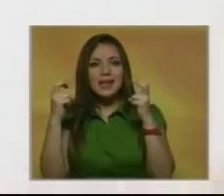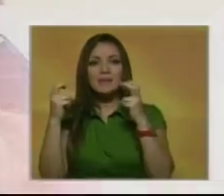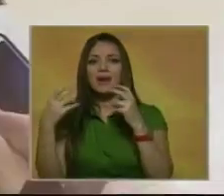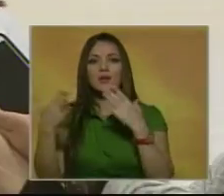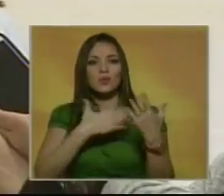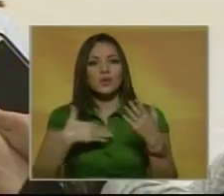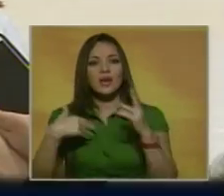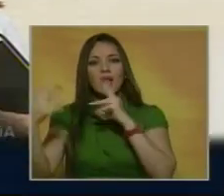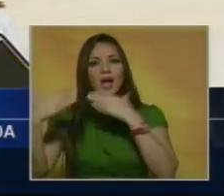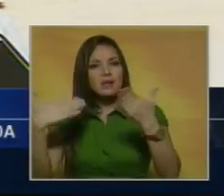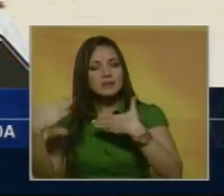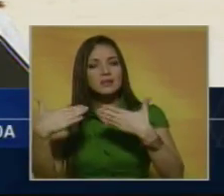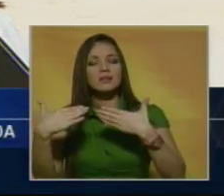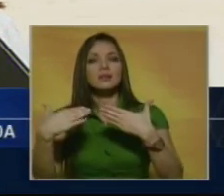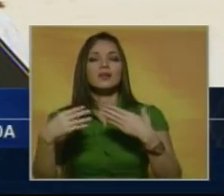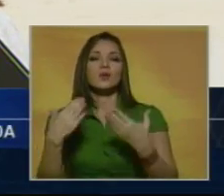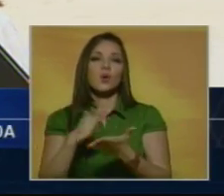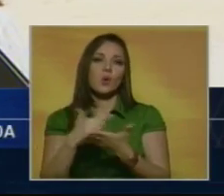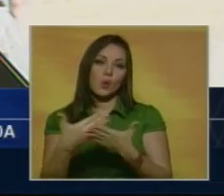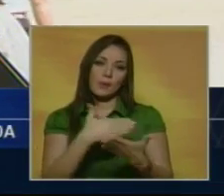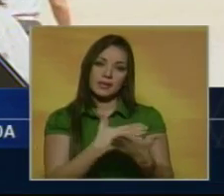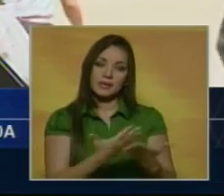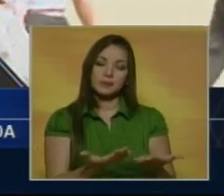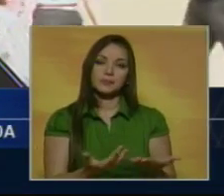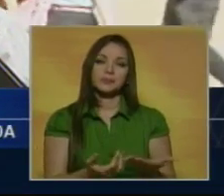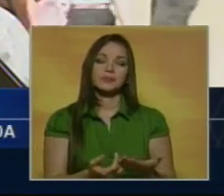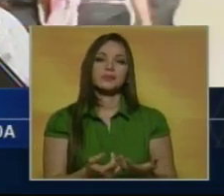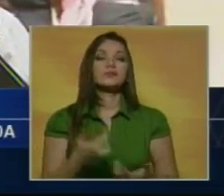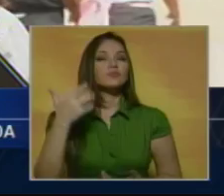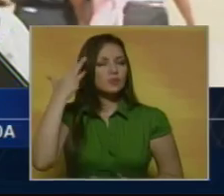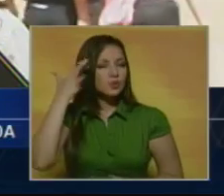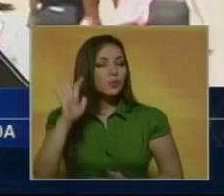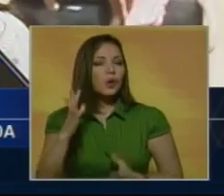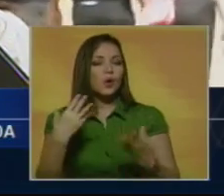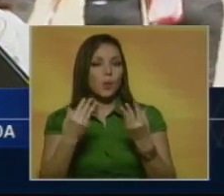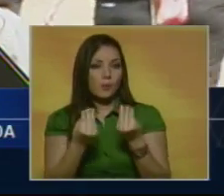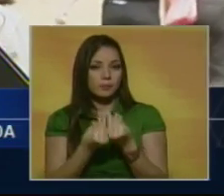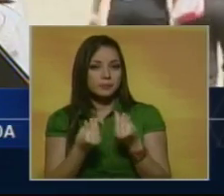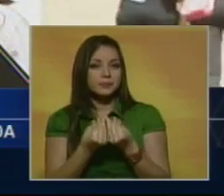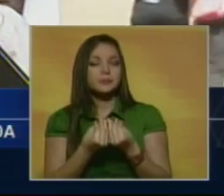compañeros. Creemos que ese compañerismo va de la mano del respeto, de ser